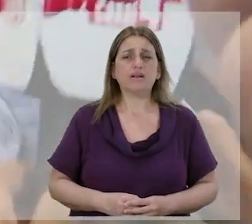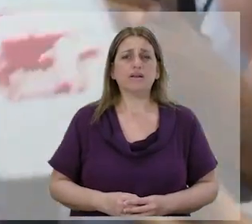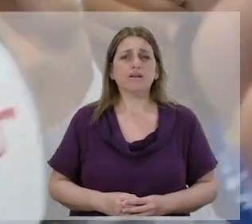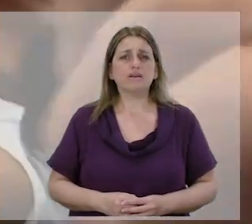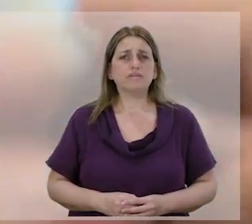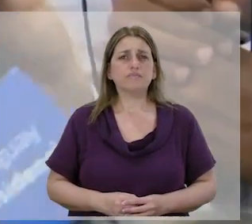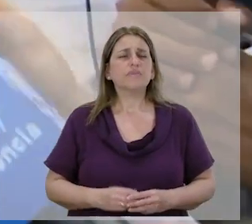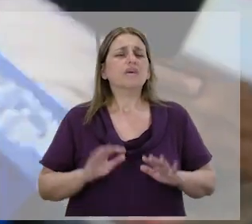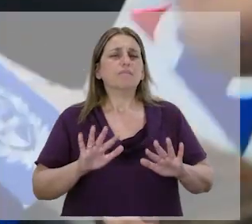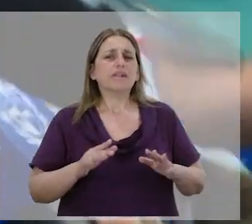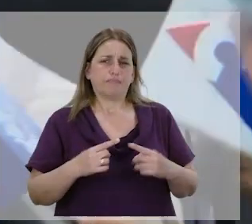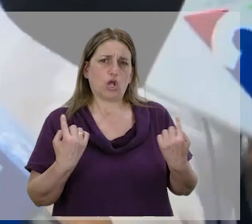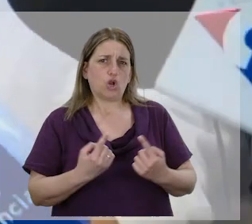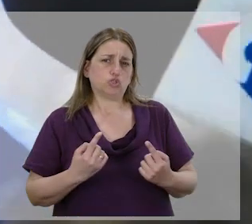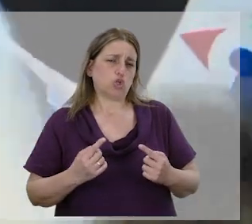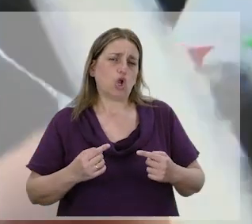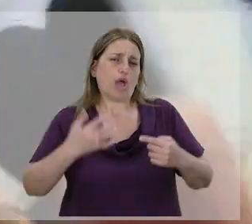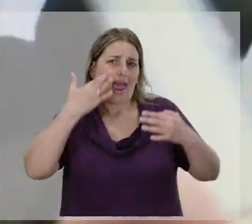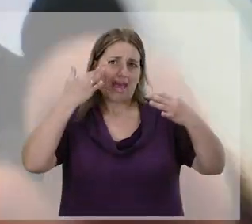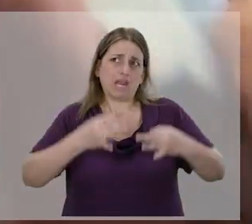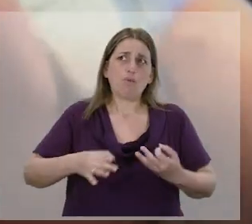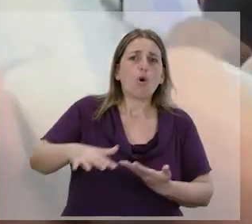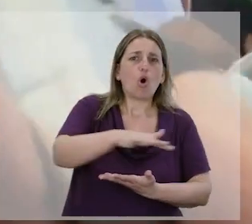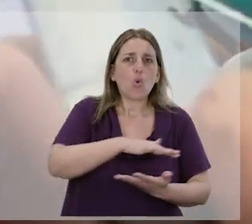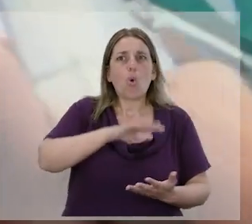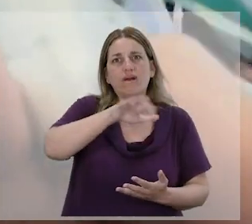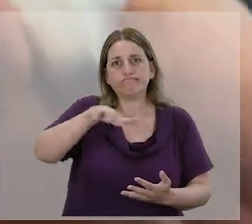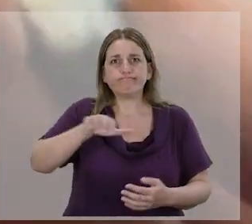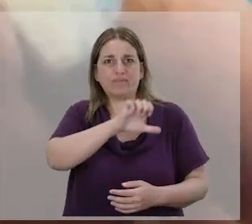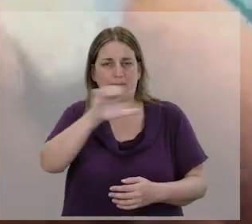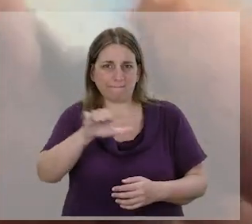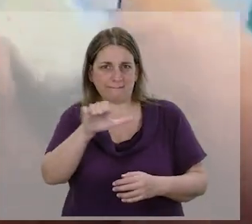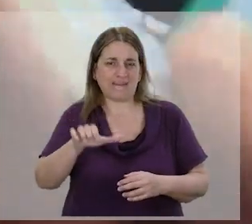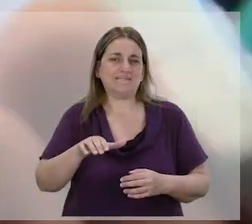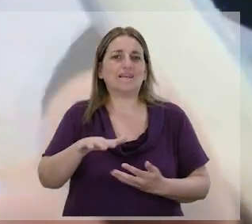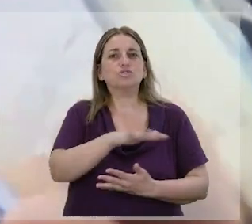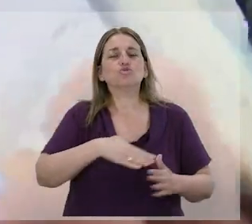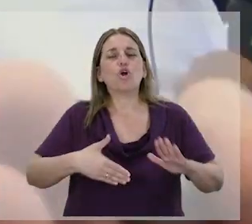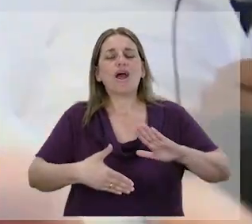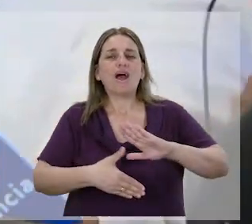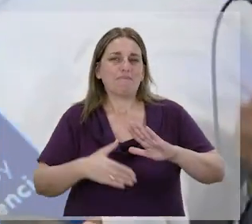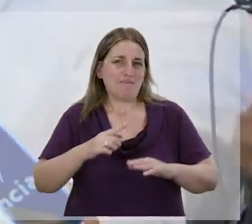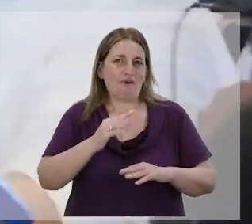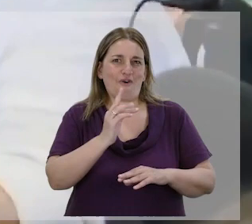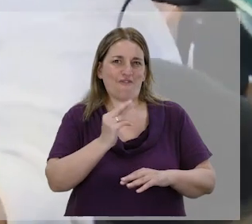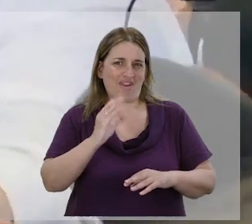franca? Miren, nosotros creemos en la zona franca como polo de desarrollo.